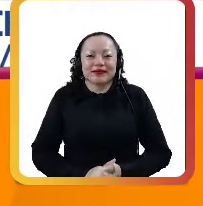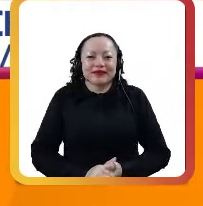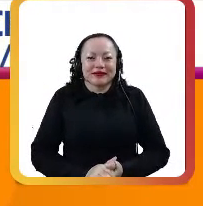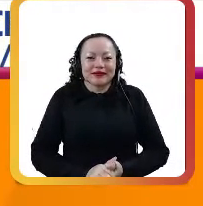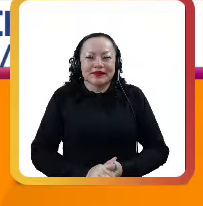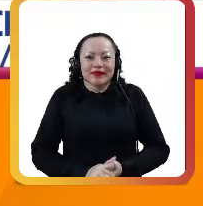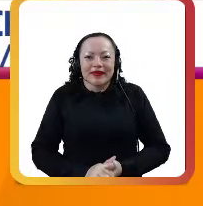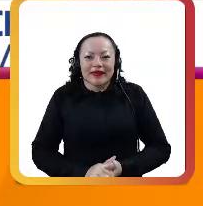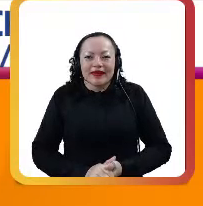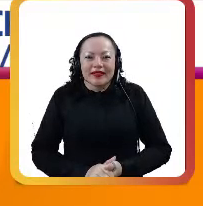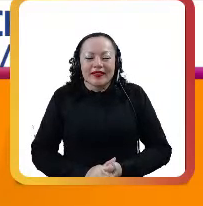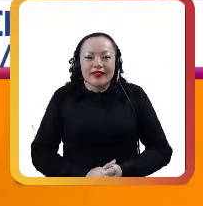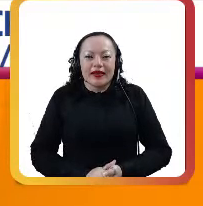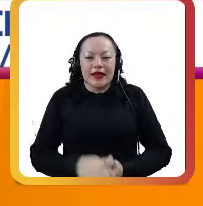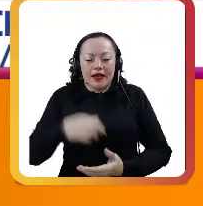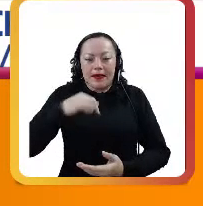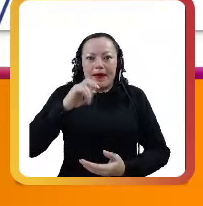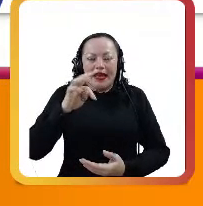El